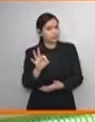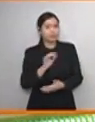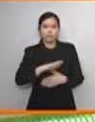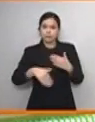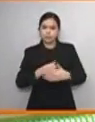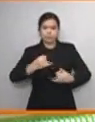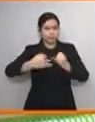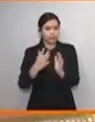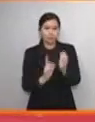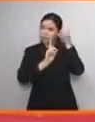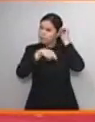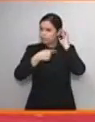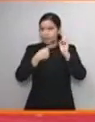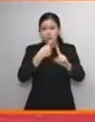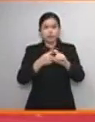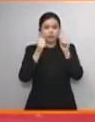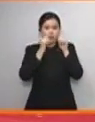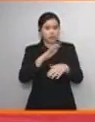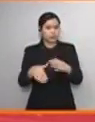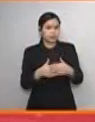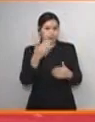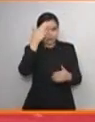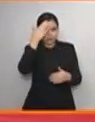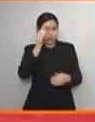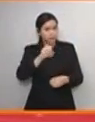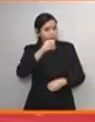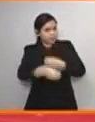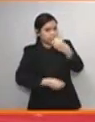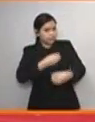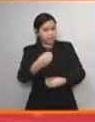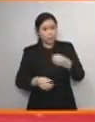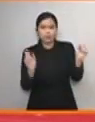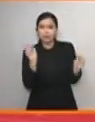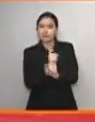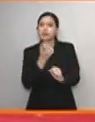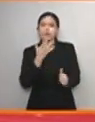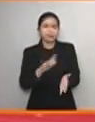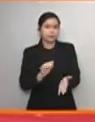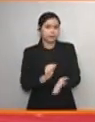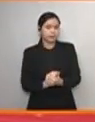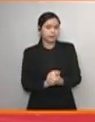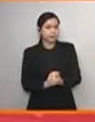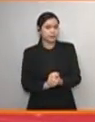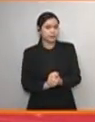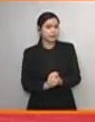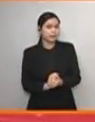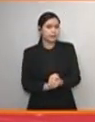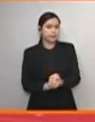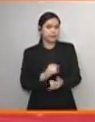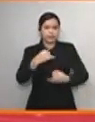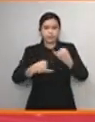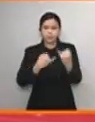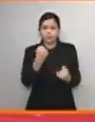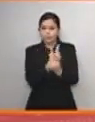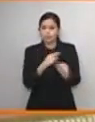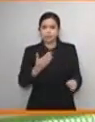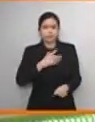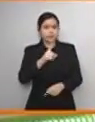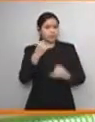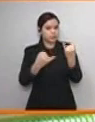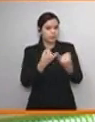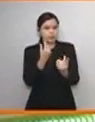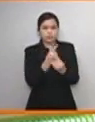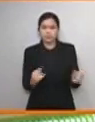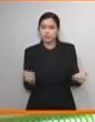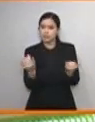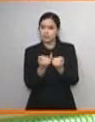59 y 99. Para todos los jugadores de MultiX, atentos porque conoceremos su esfera ganadora, suerte. Y esta es jugada